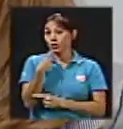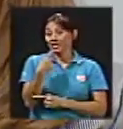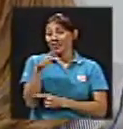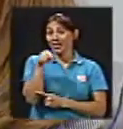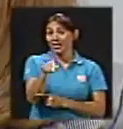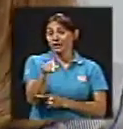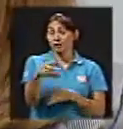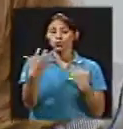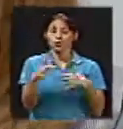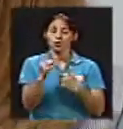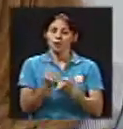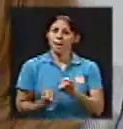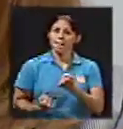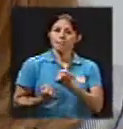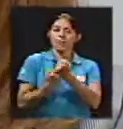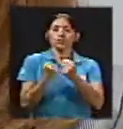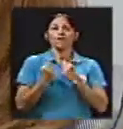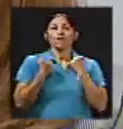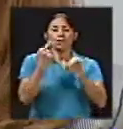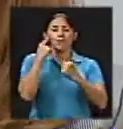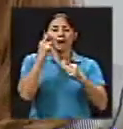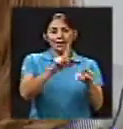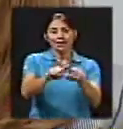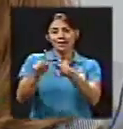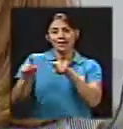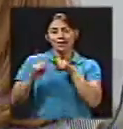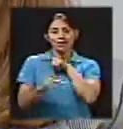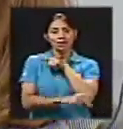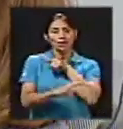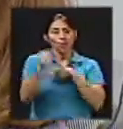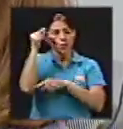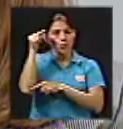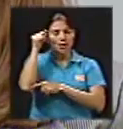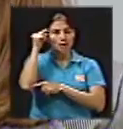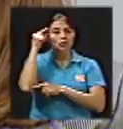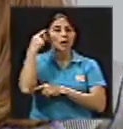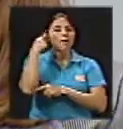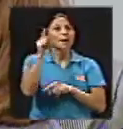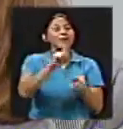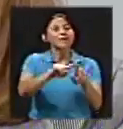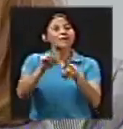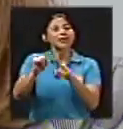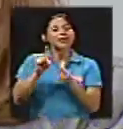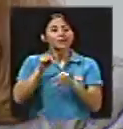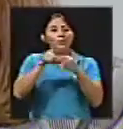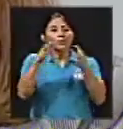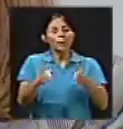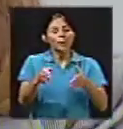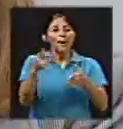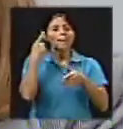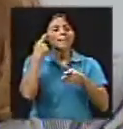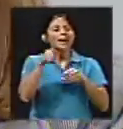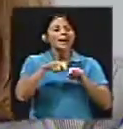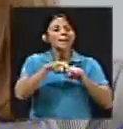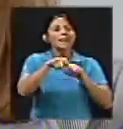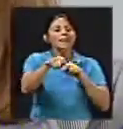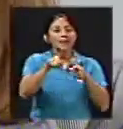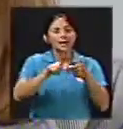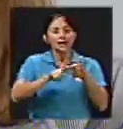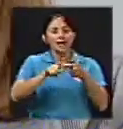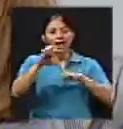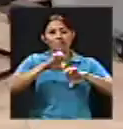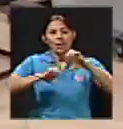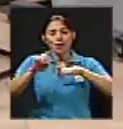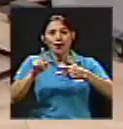sólido a los gobiernos y en general a todos los actores de la sociedad civil para medir, evaluar y mejorar las políticas públicas en un